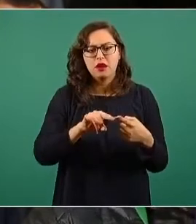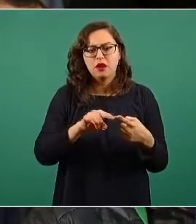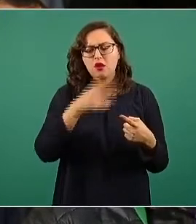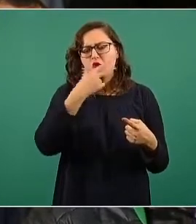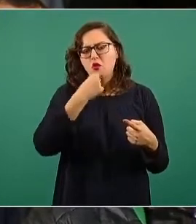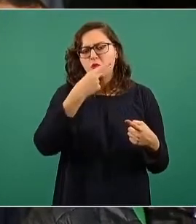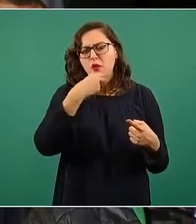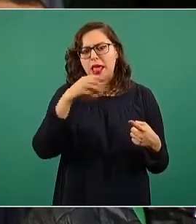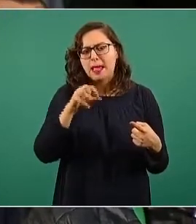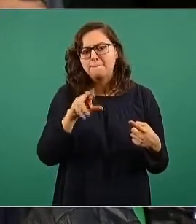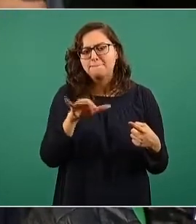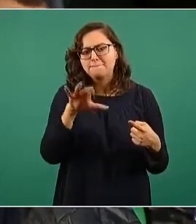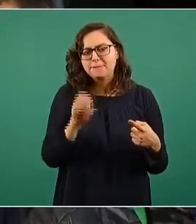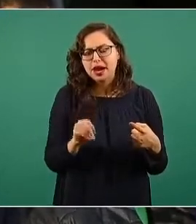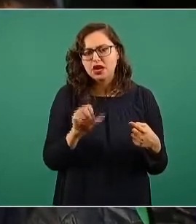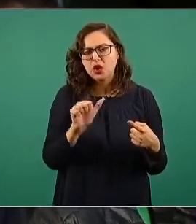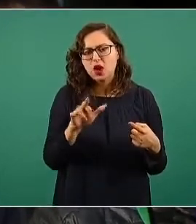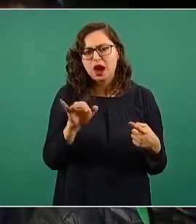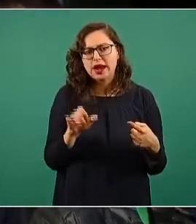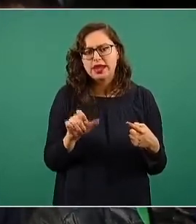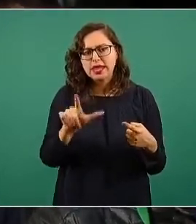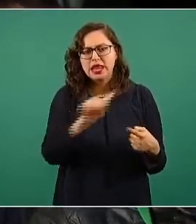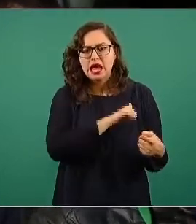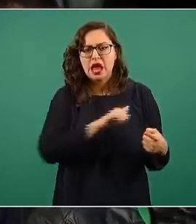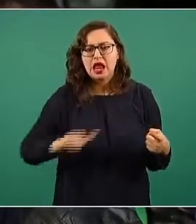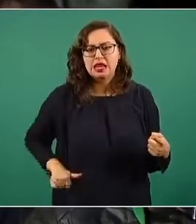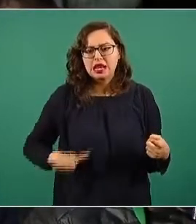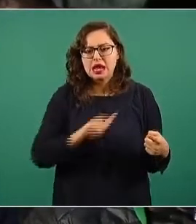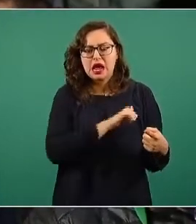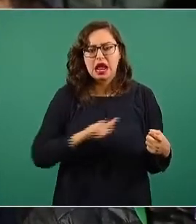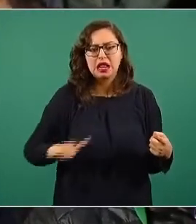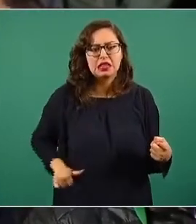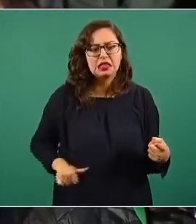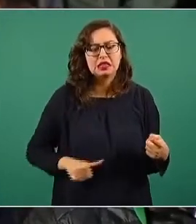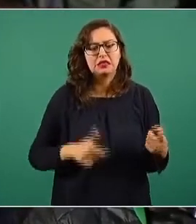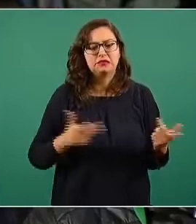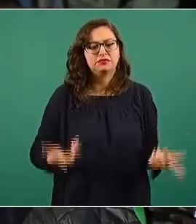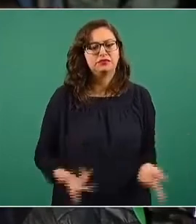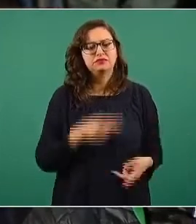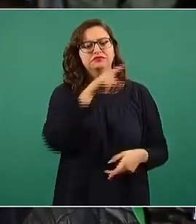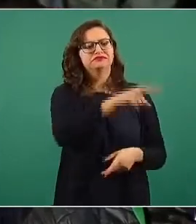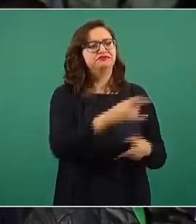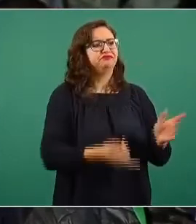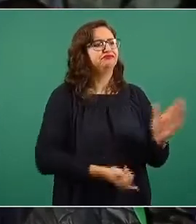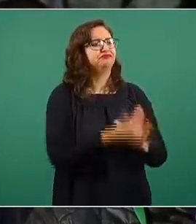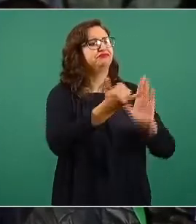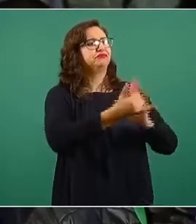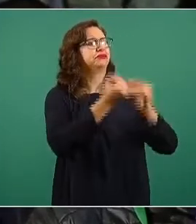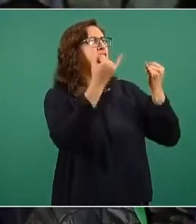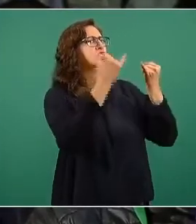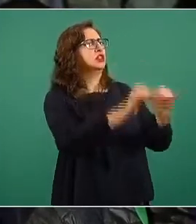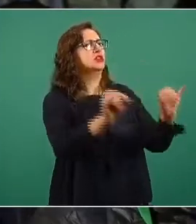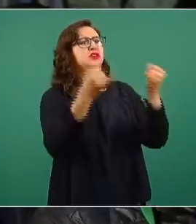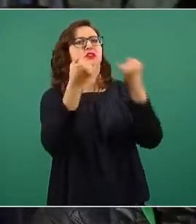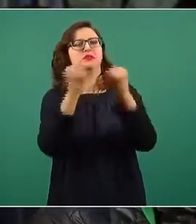Ariel Juárez Rodríguez, quien pues ha hecho caravana con sombrero ajeno, inaugurando obras que estas ya